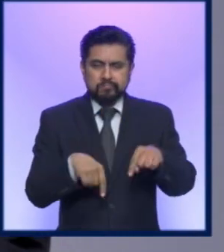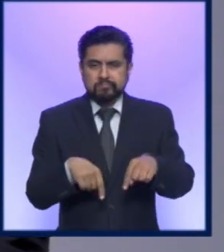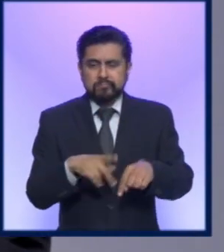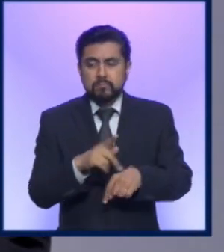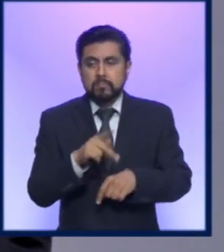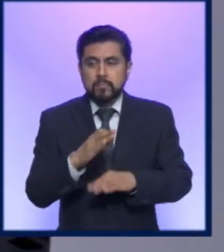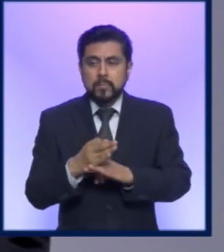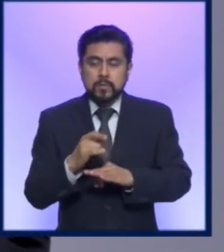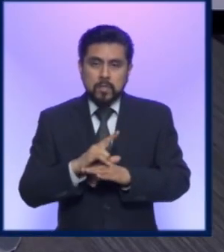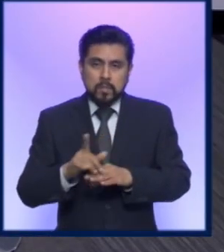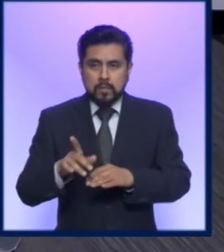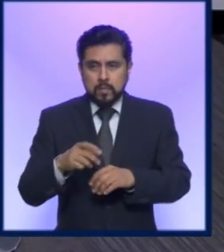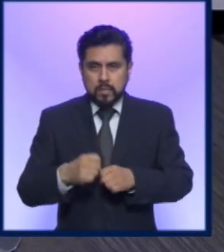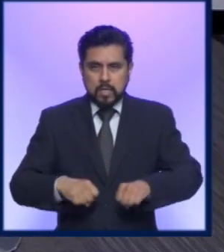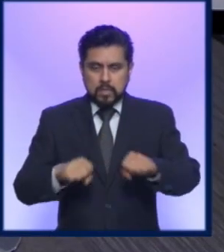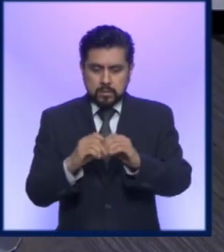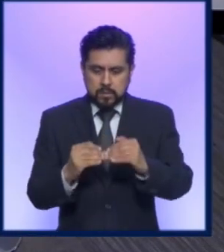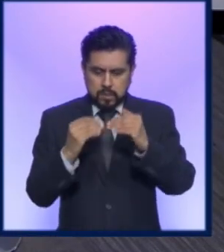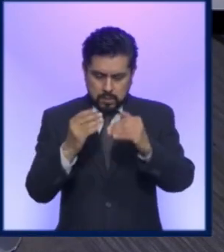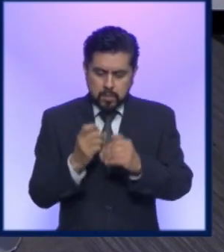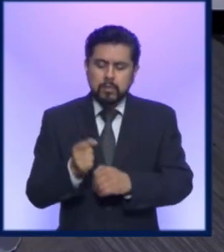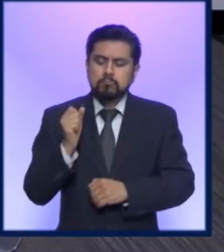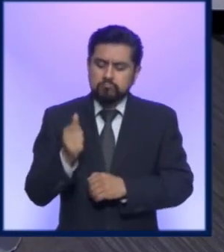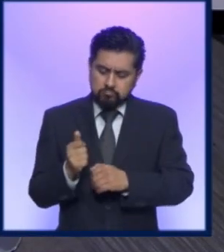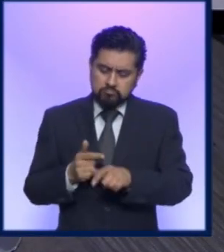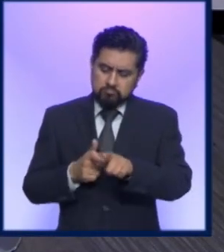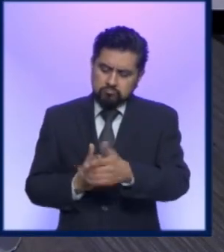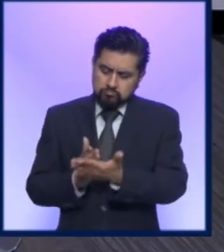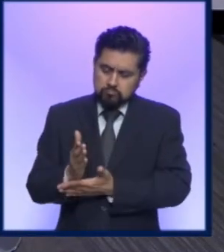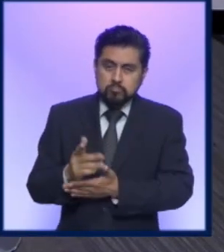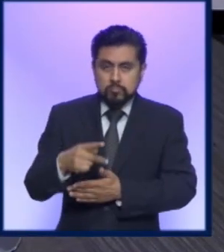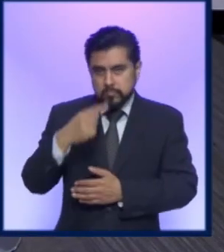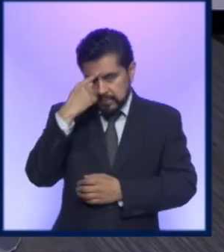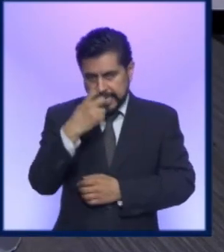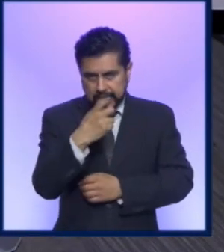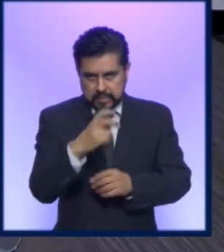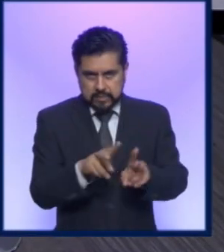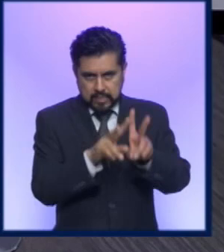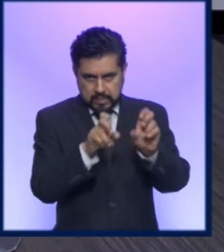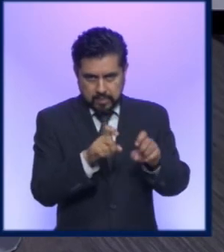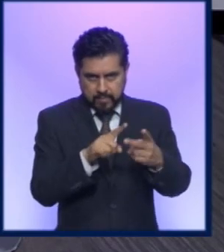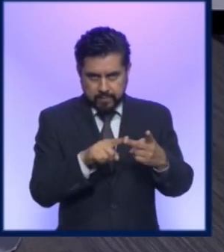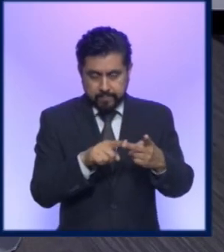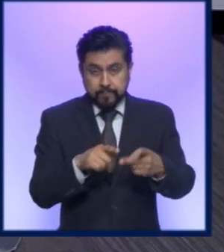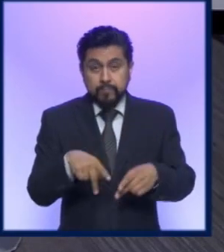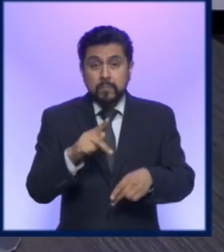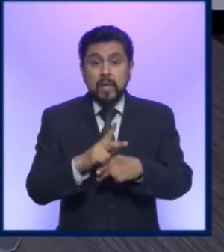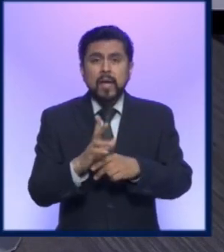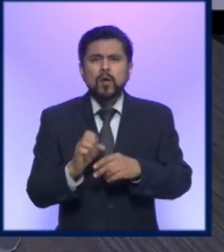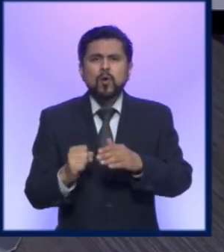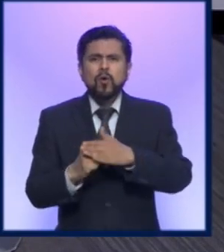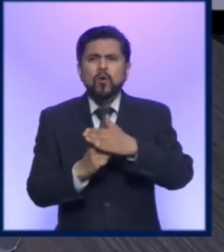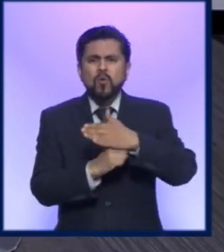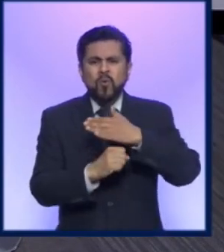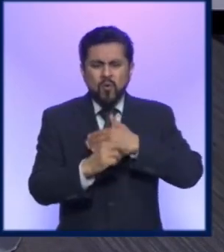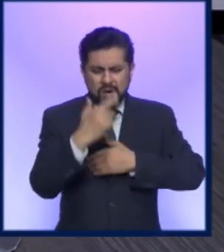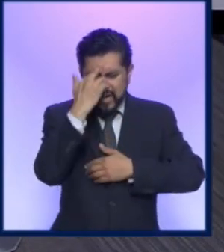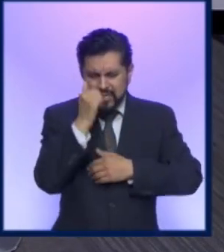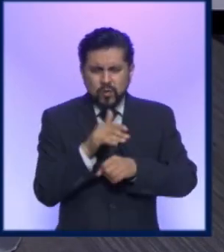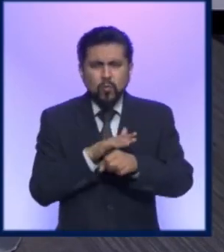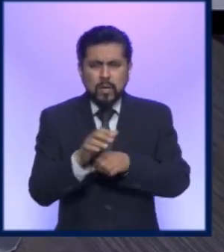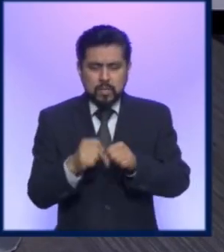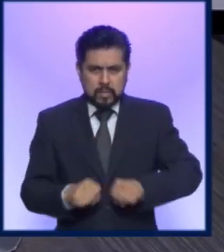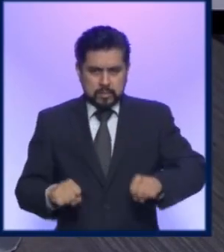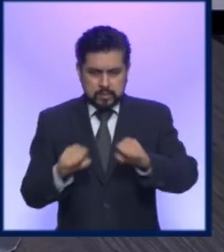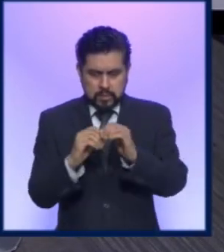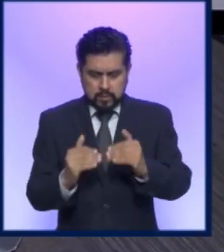la sala regional confirmó esa determinación eso es en cuanto al tema de los hechos el criterio jurídico en el criterio jurídico esta sala superior